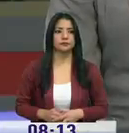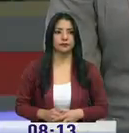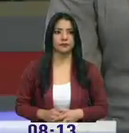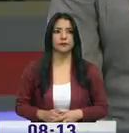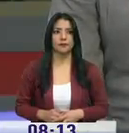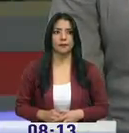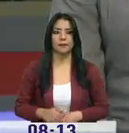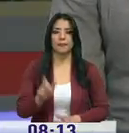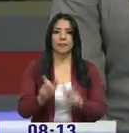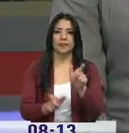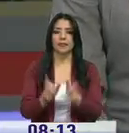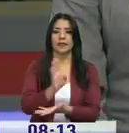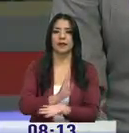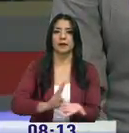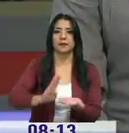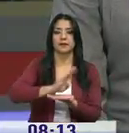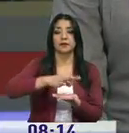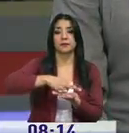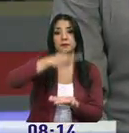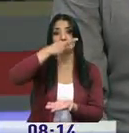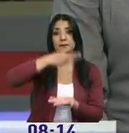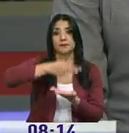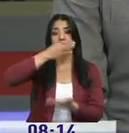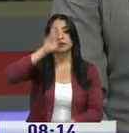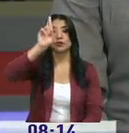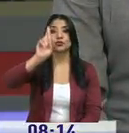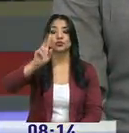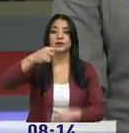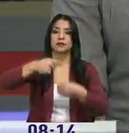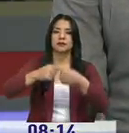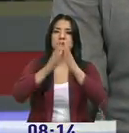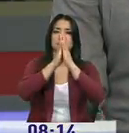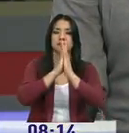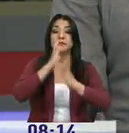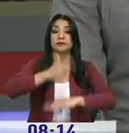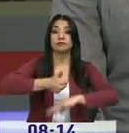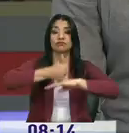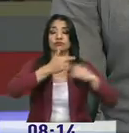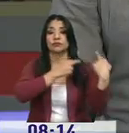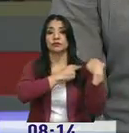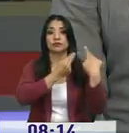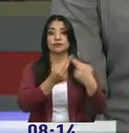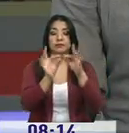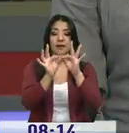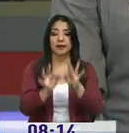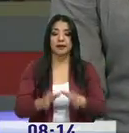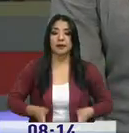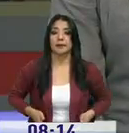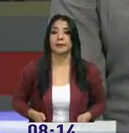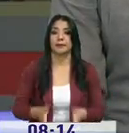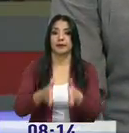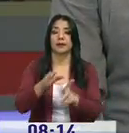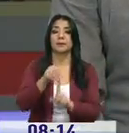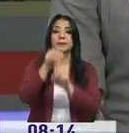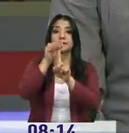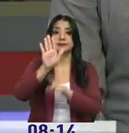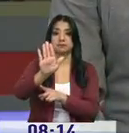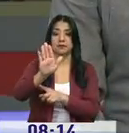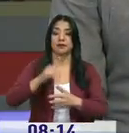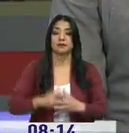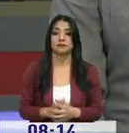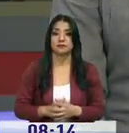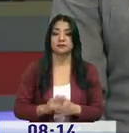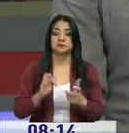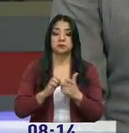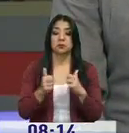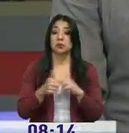y moradores del sector la magdalena al sur de quito solicita nosotros competentes del arreglo de una de las vías principales de la zona los problemas